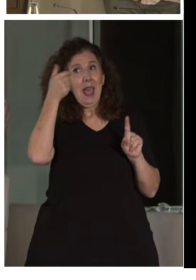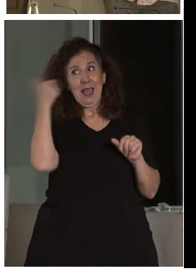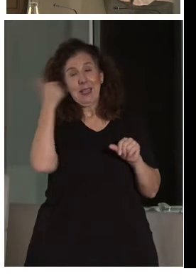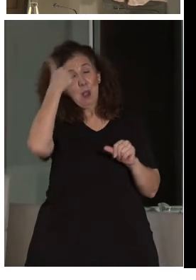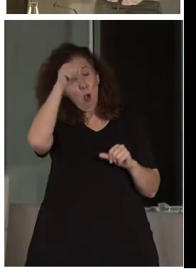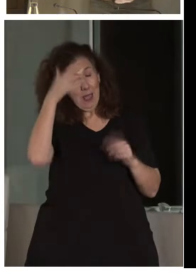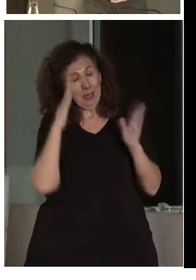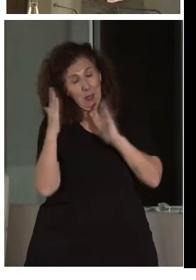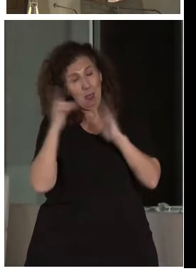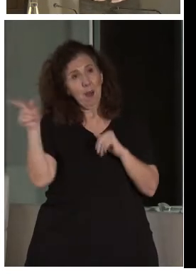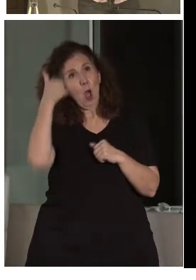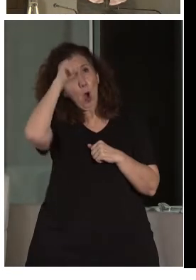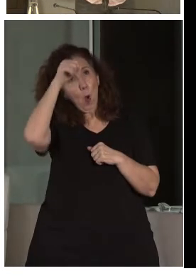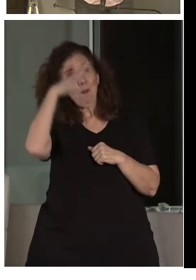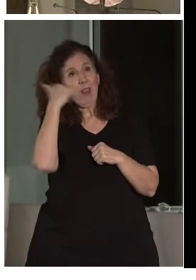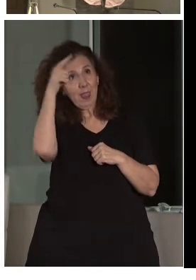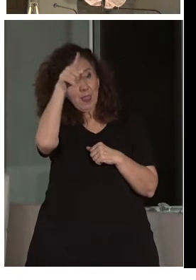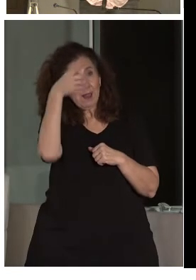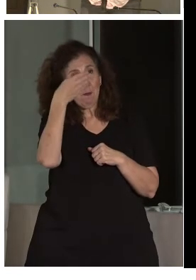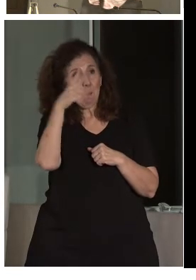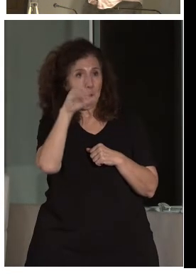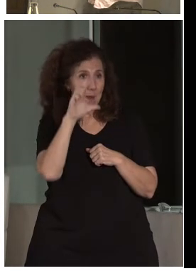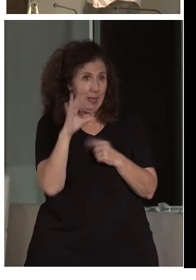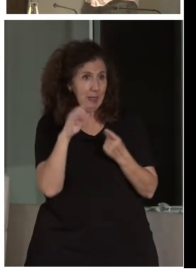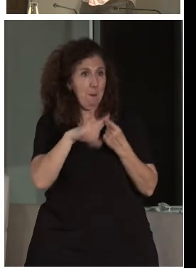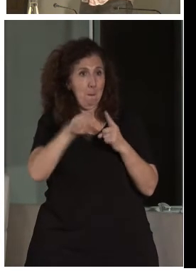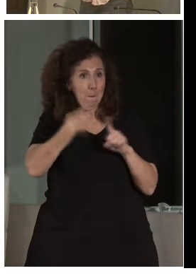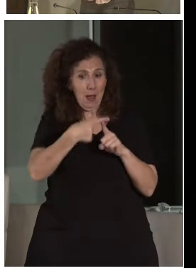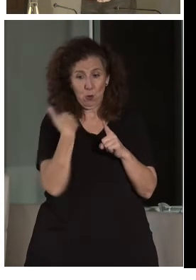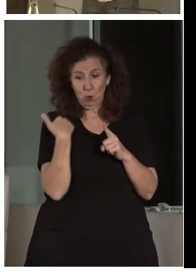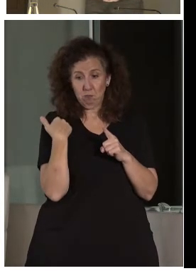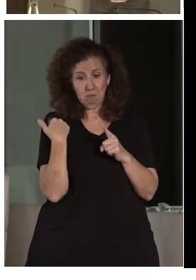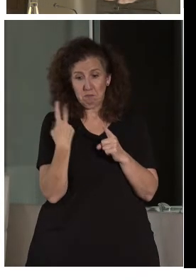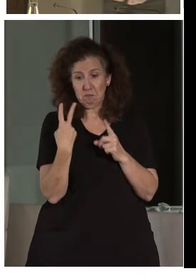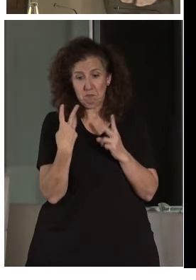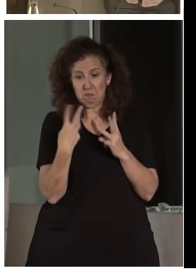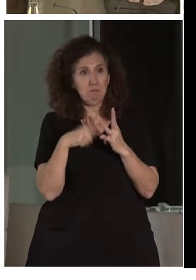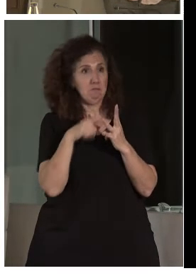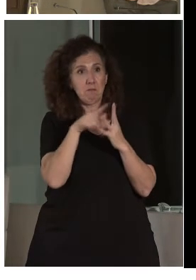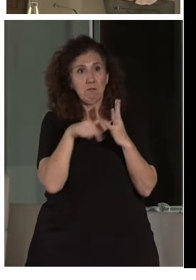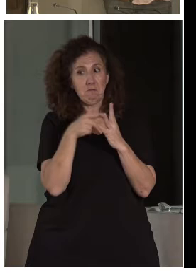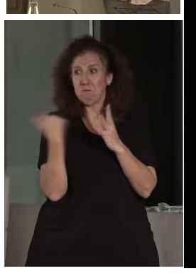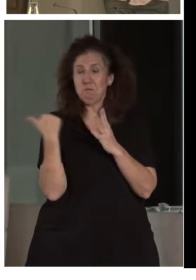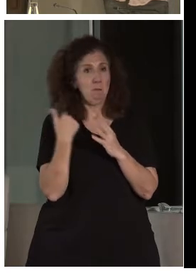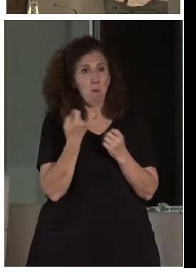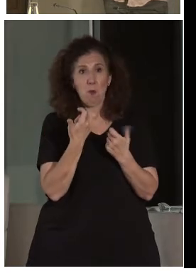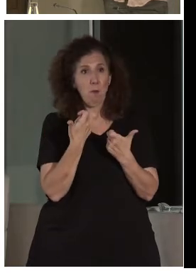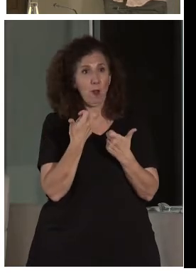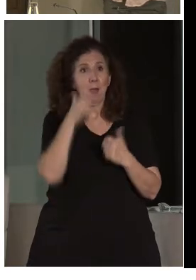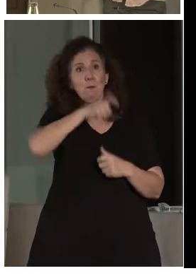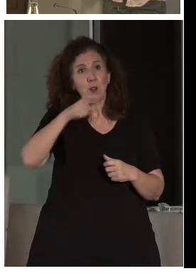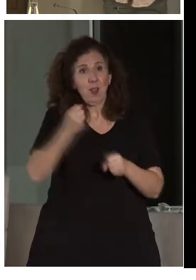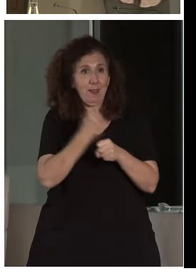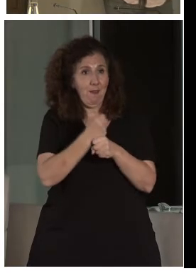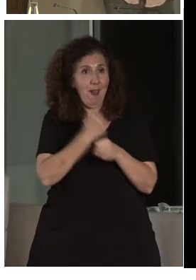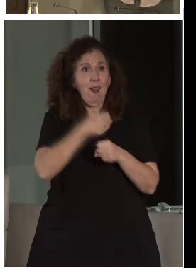y como 10 personas que llevábamos 2 días cogiendo la Joëlet. Bueno, pues estas son las compañeras que trabajan en el Centro también de